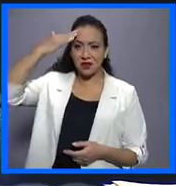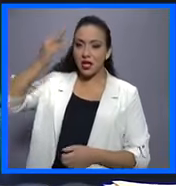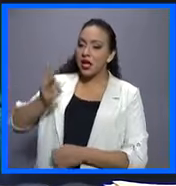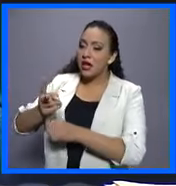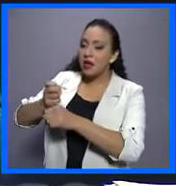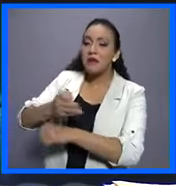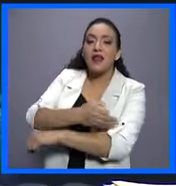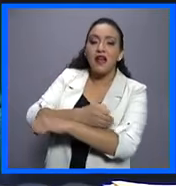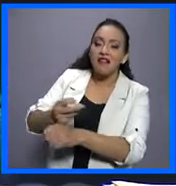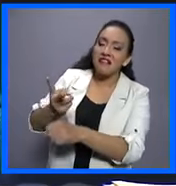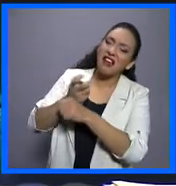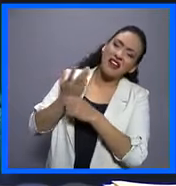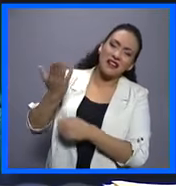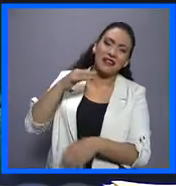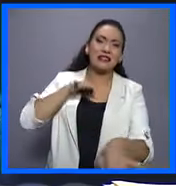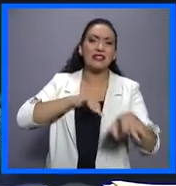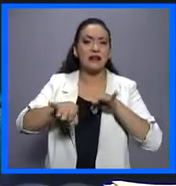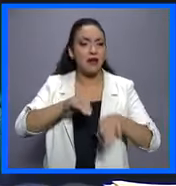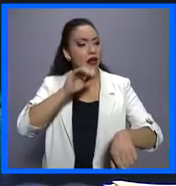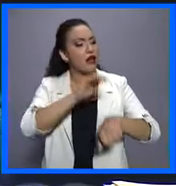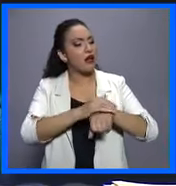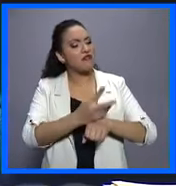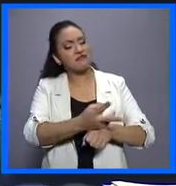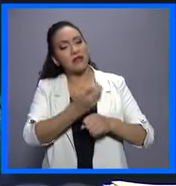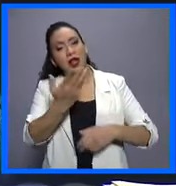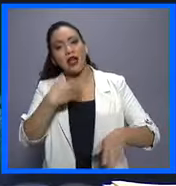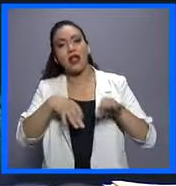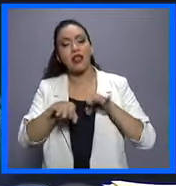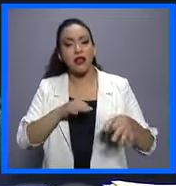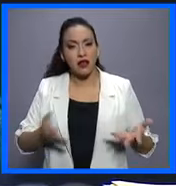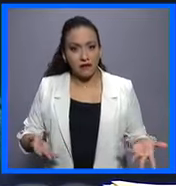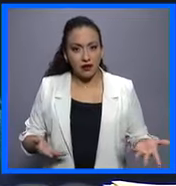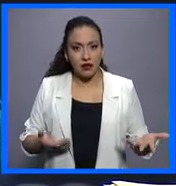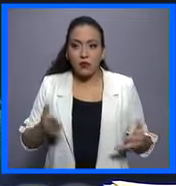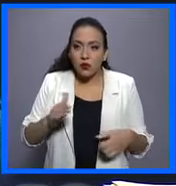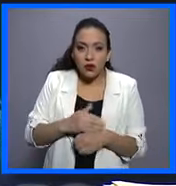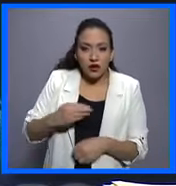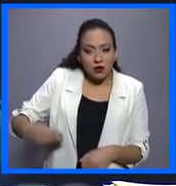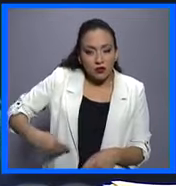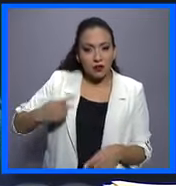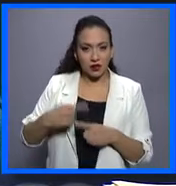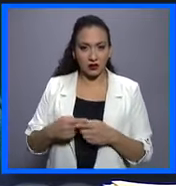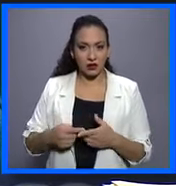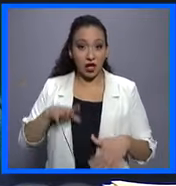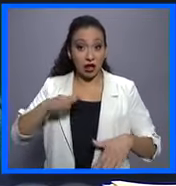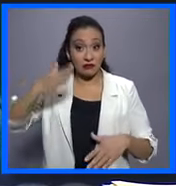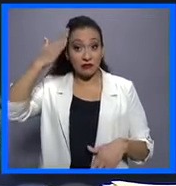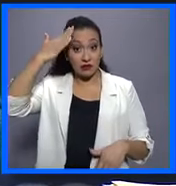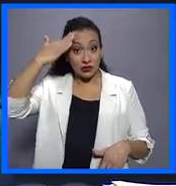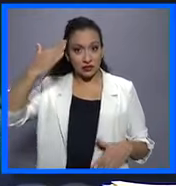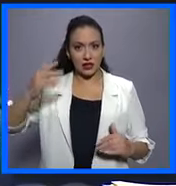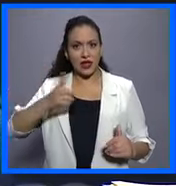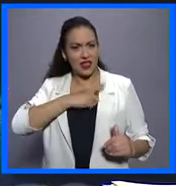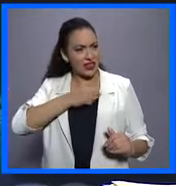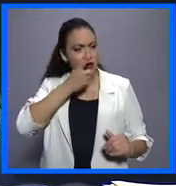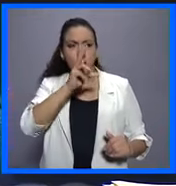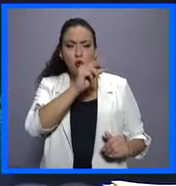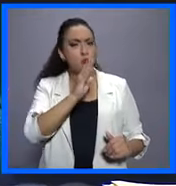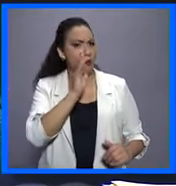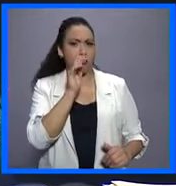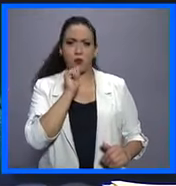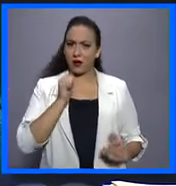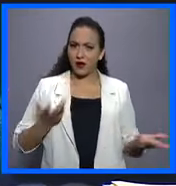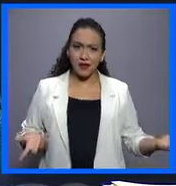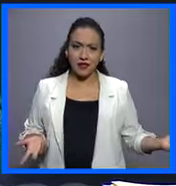carácter de las personas titulares de los órganos jurisdiccionales, no permitirlo. Y esa sí es